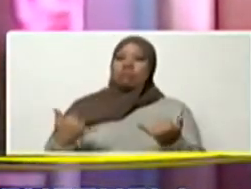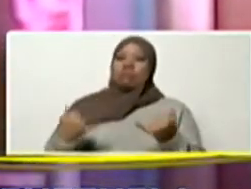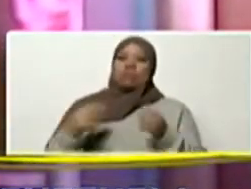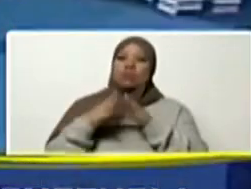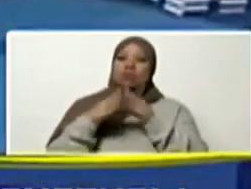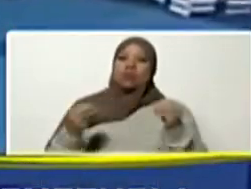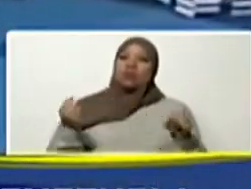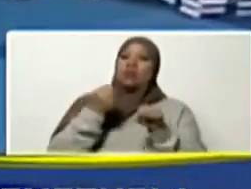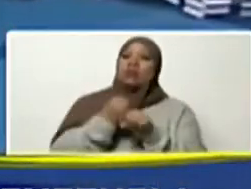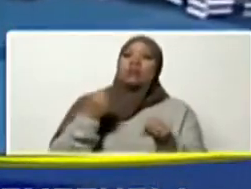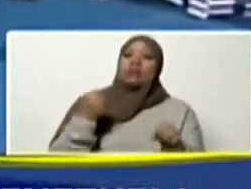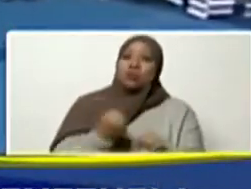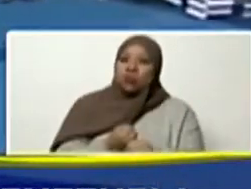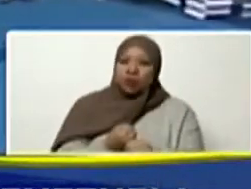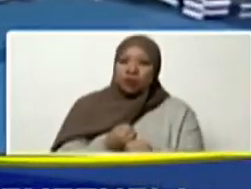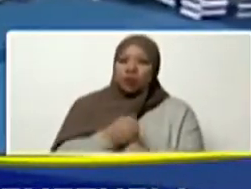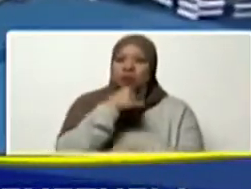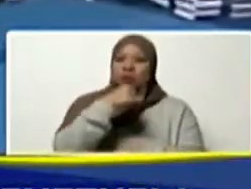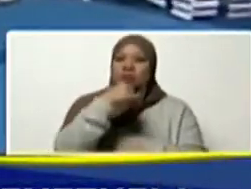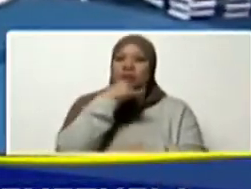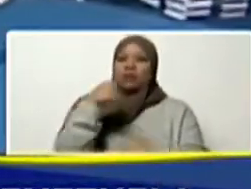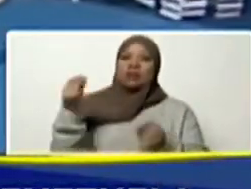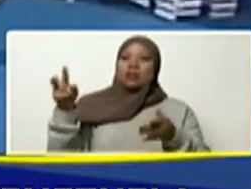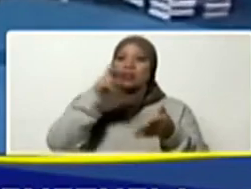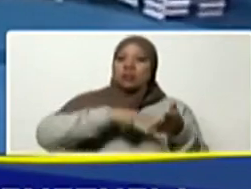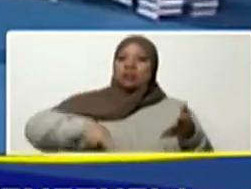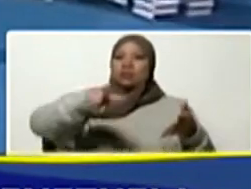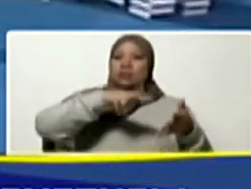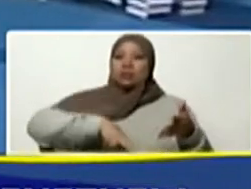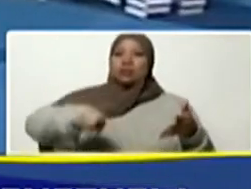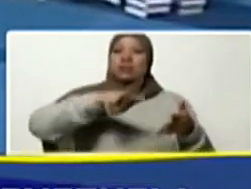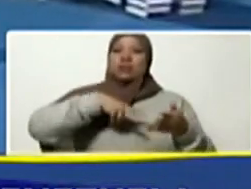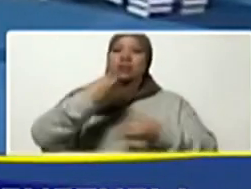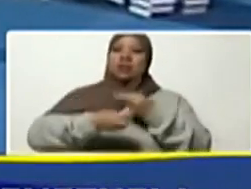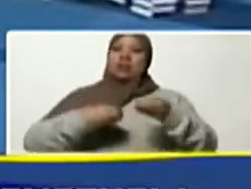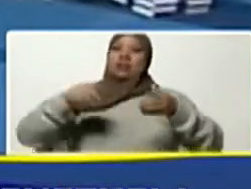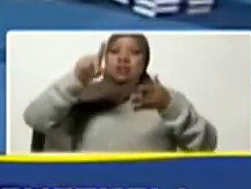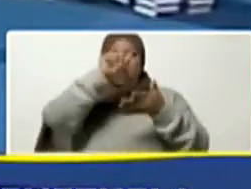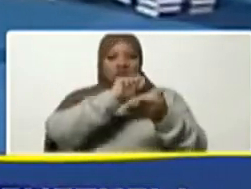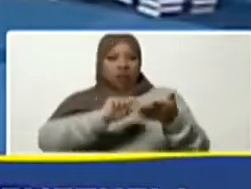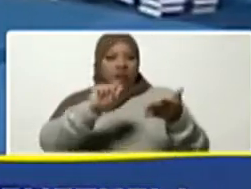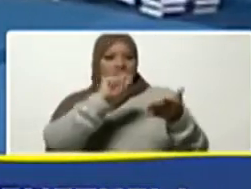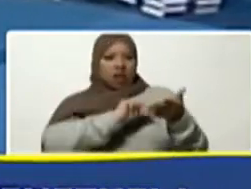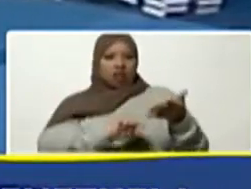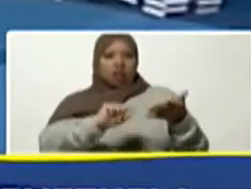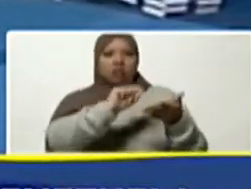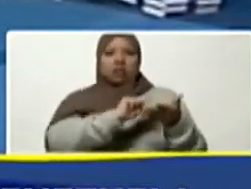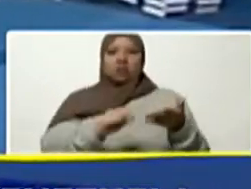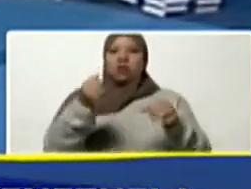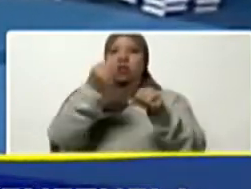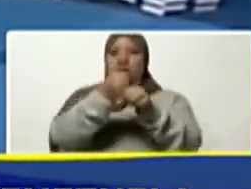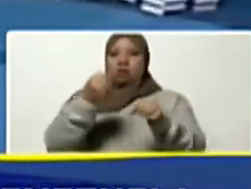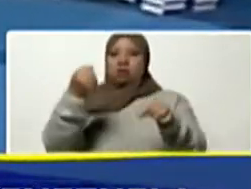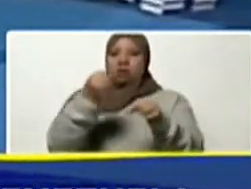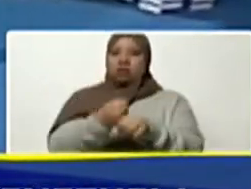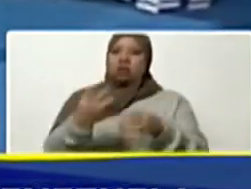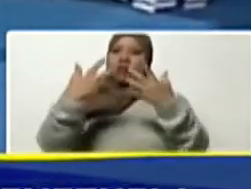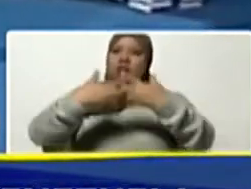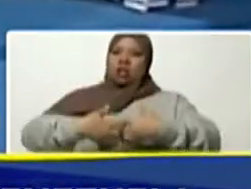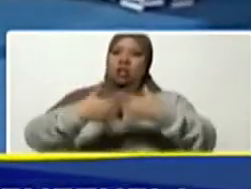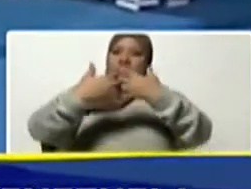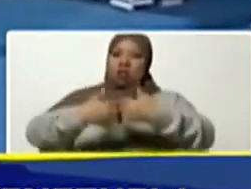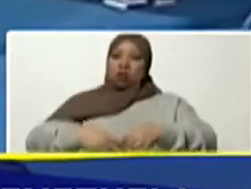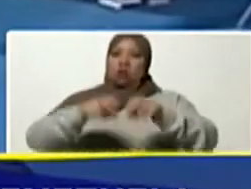los oficios del libro y la lectura. Nuestro reconocimiento a los diseñadores, editores, trabajadores de la industria